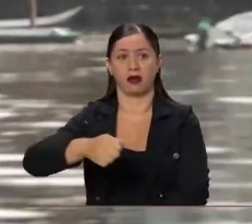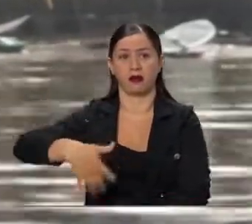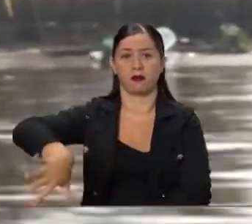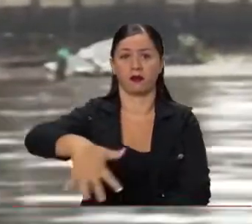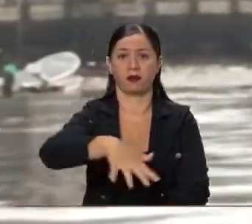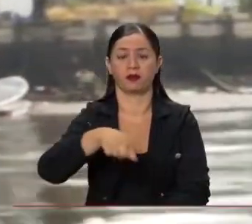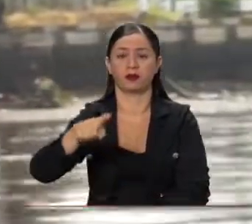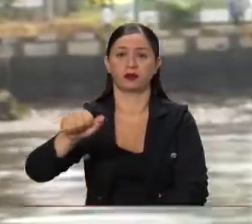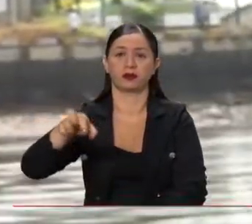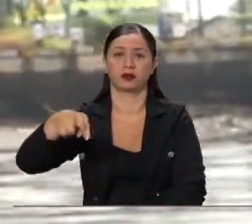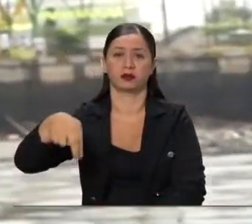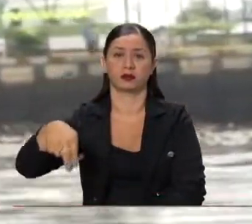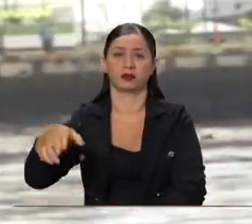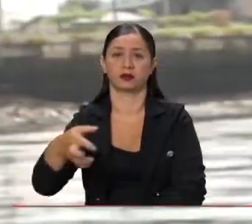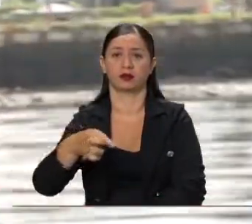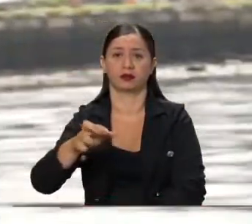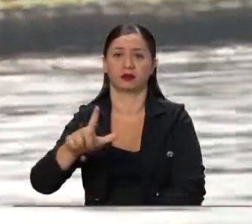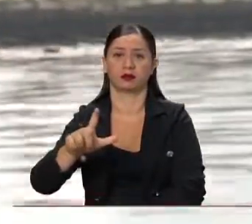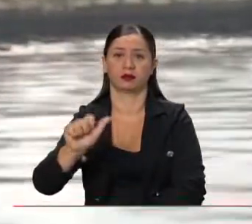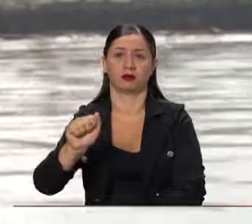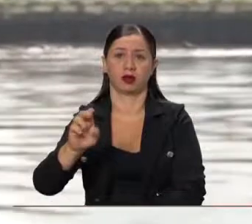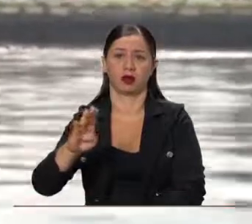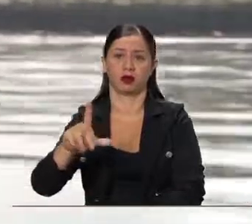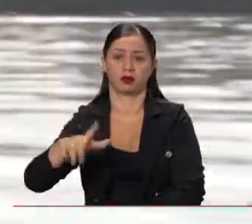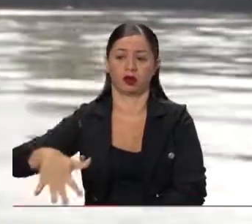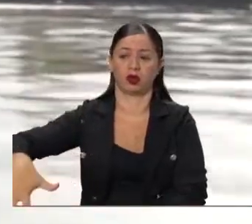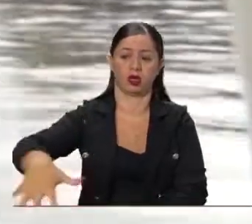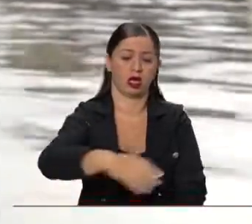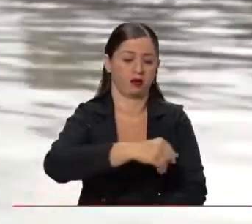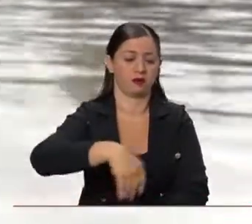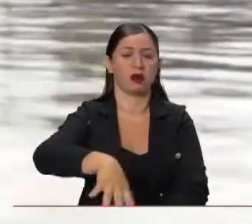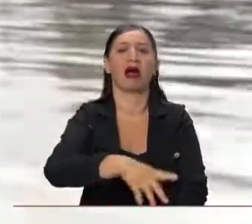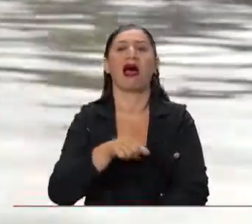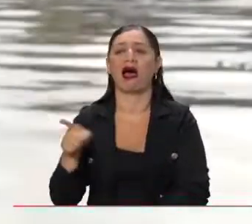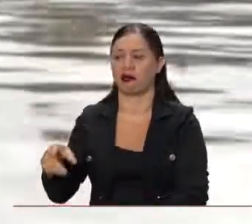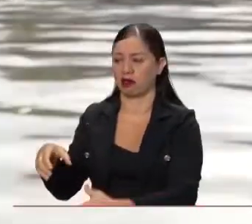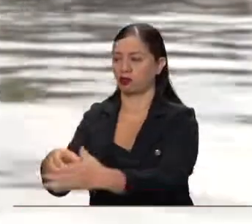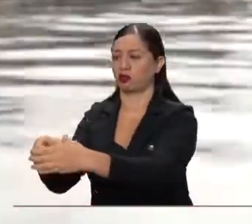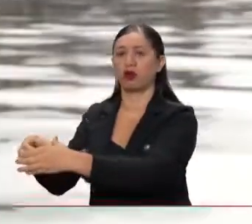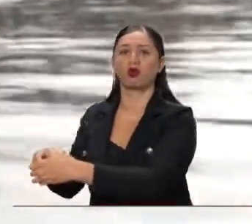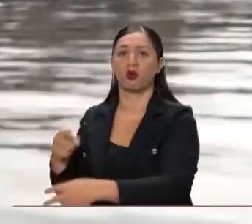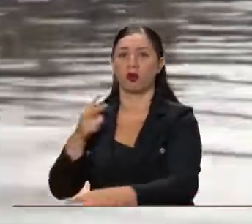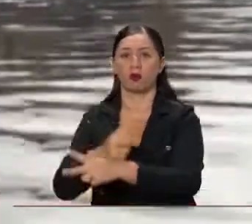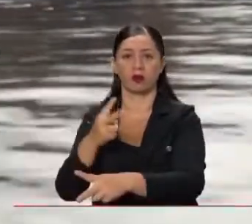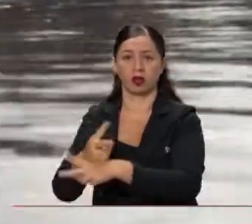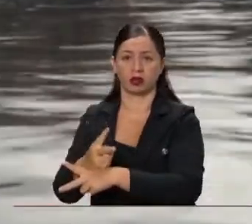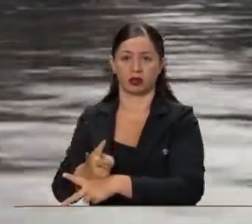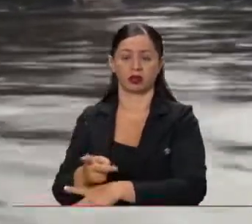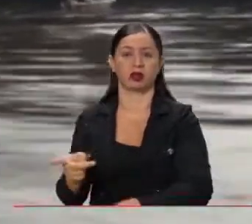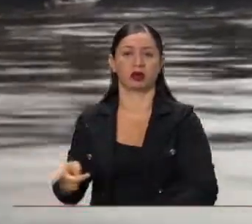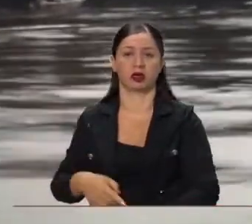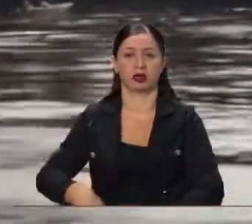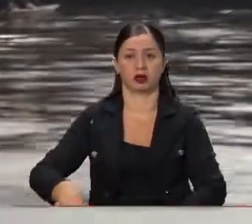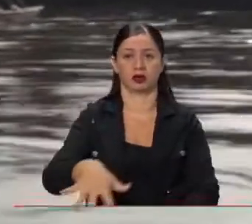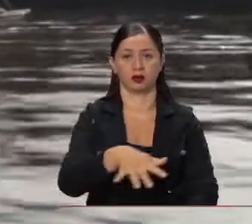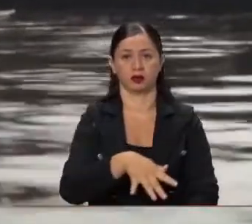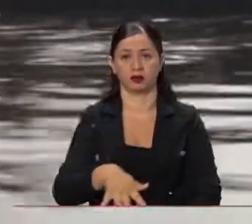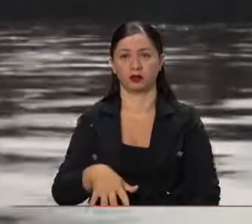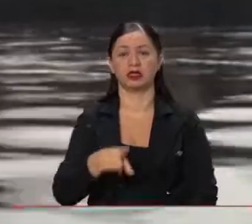de Pangamosa, y en todas las veredas están rondando esa gente. La vereda se llama Nerete.